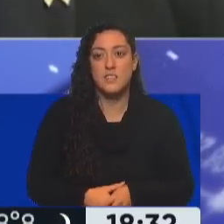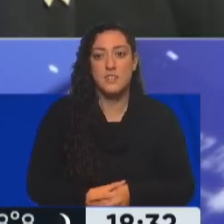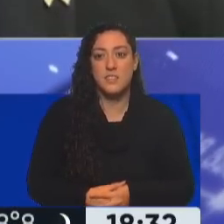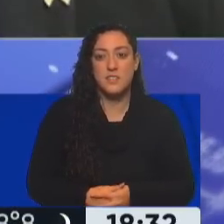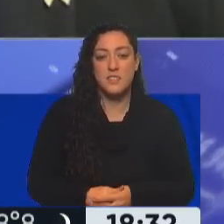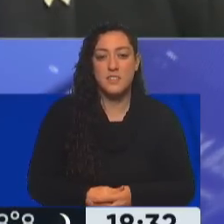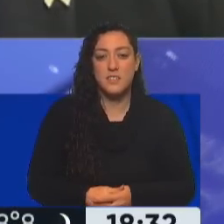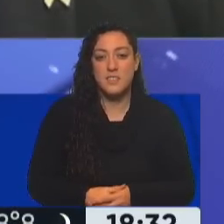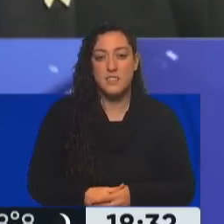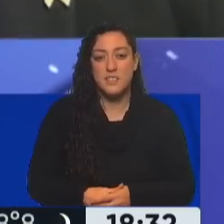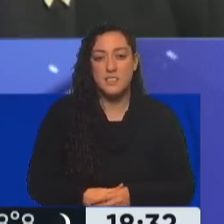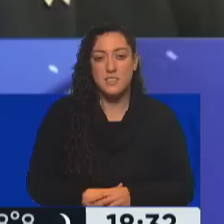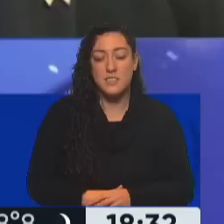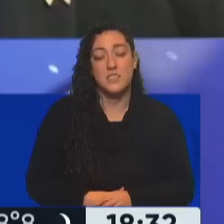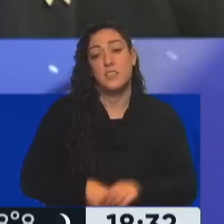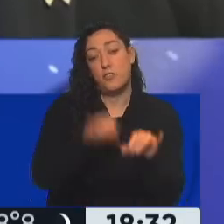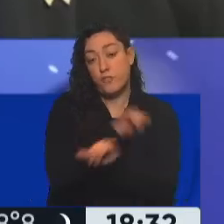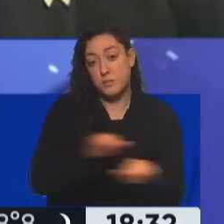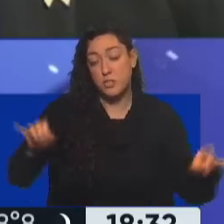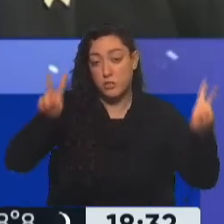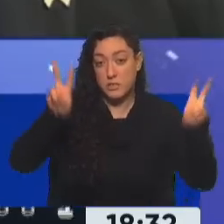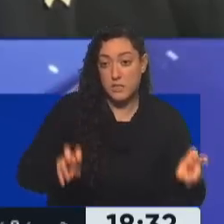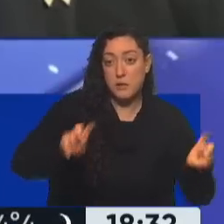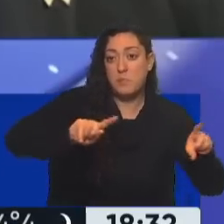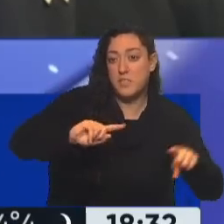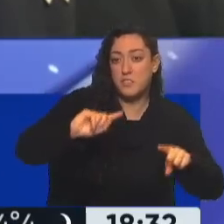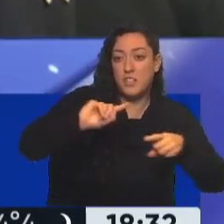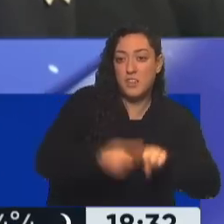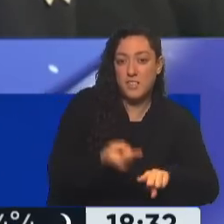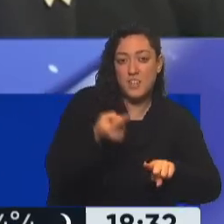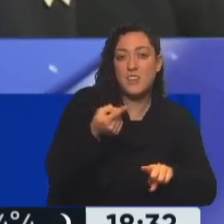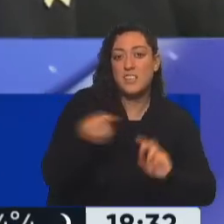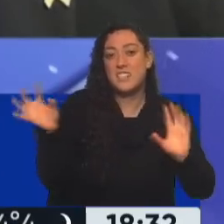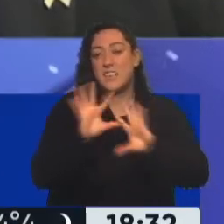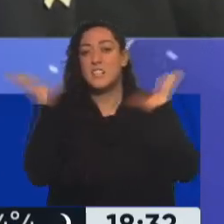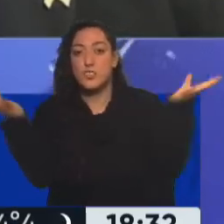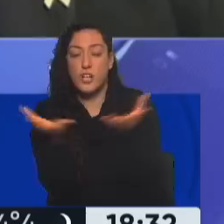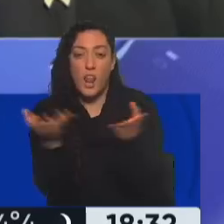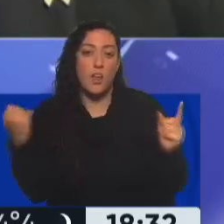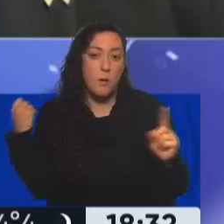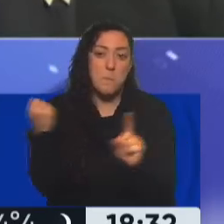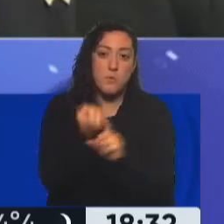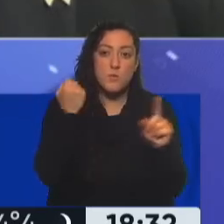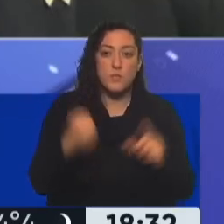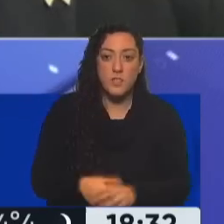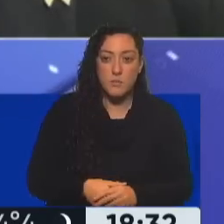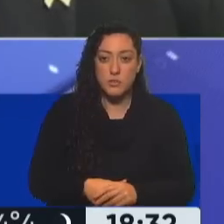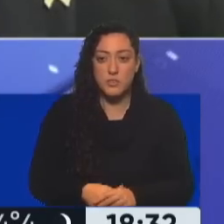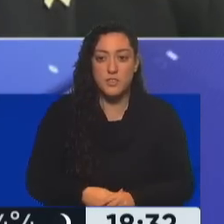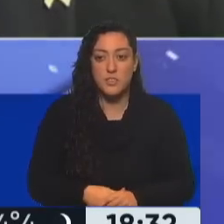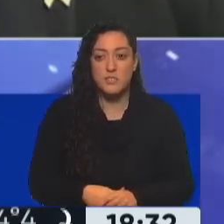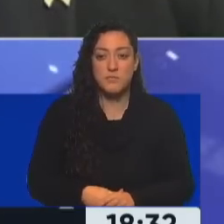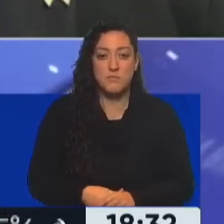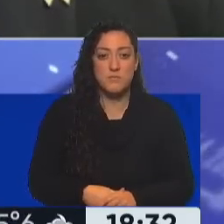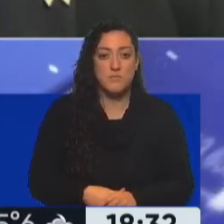que realmente tiene la cuestión política, la repercusión internacional, pero como eje central la